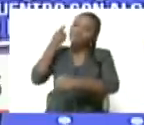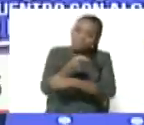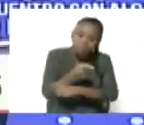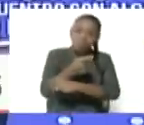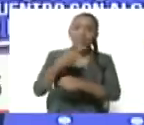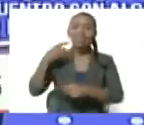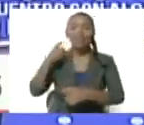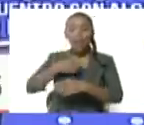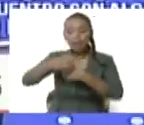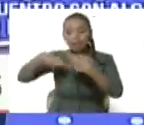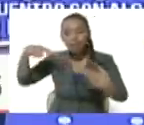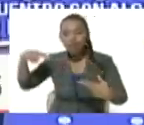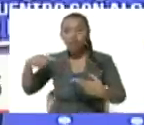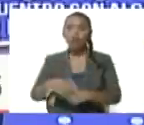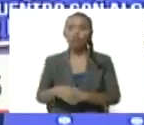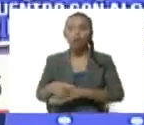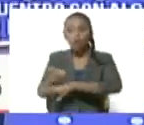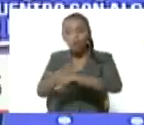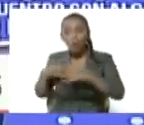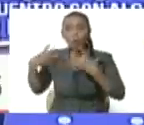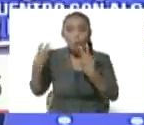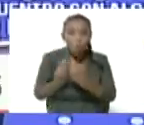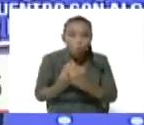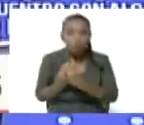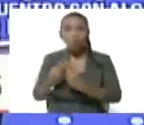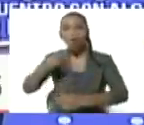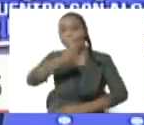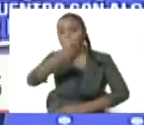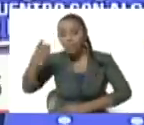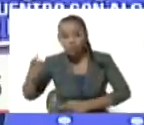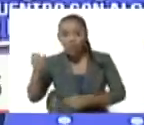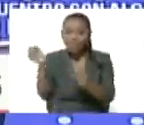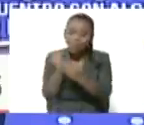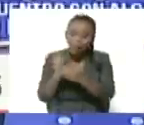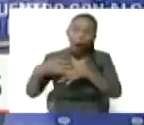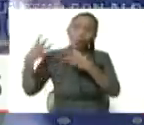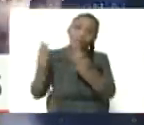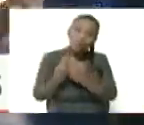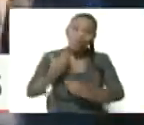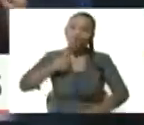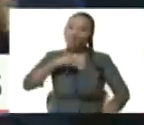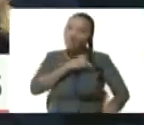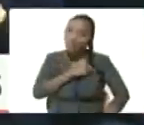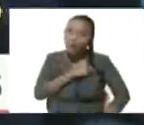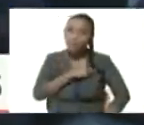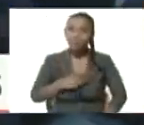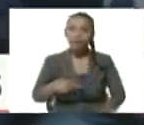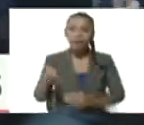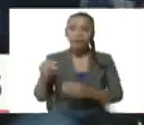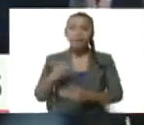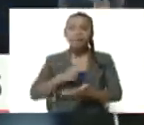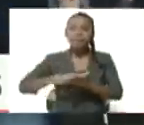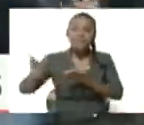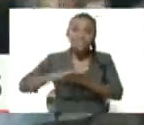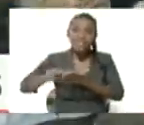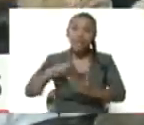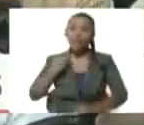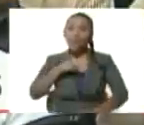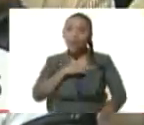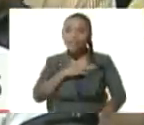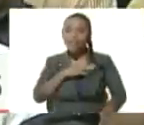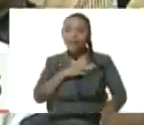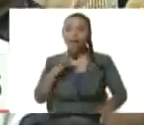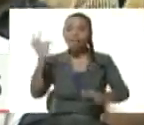la revolución. Gobernar con el poder popular es nuestra divisa, es nuestra